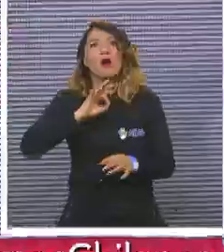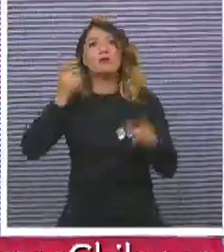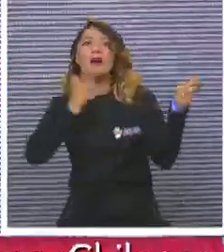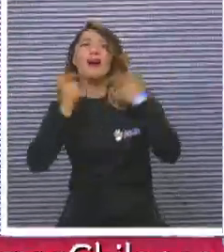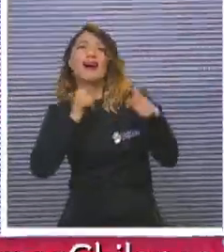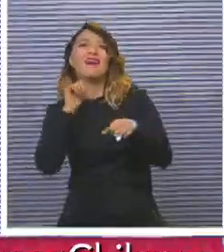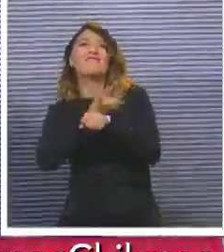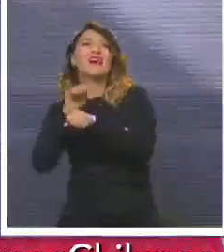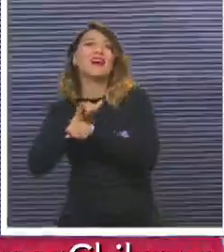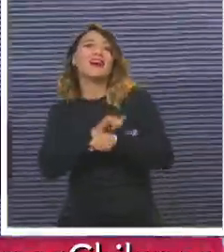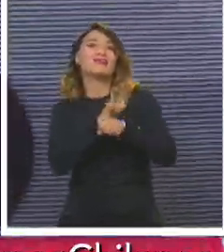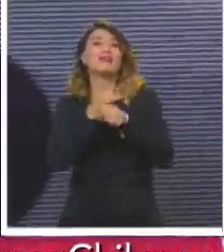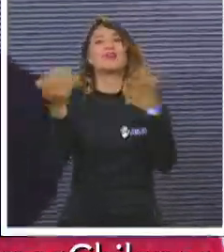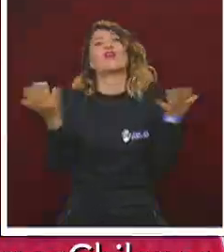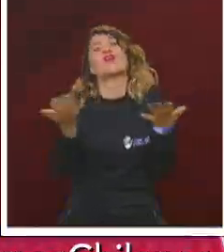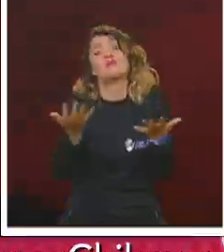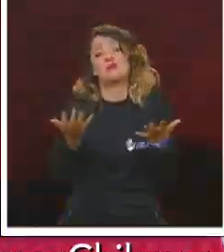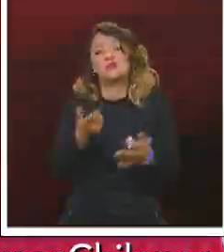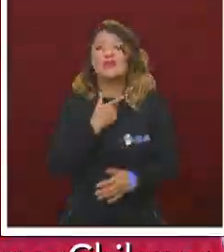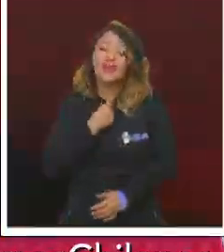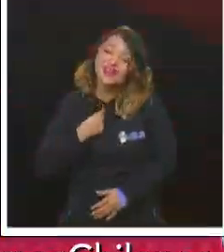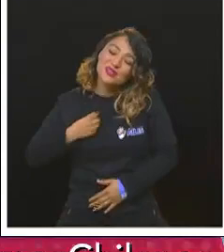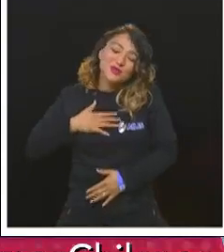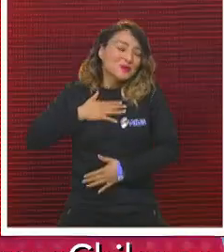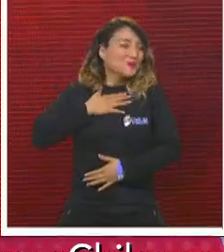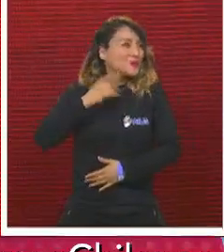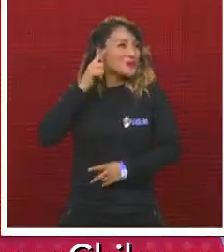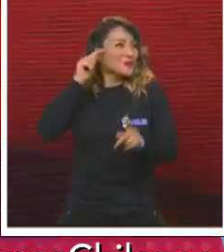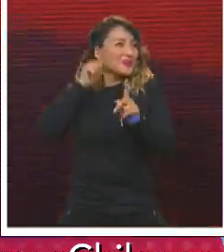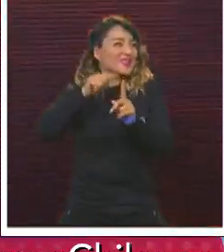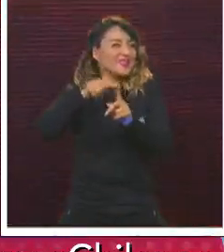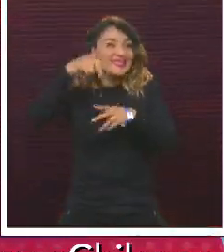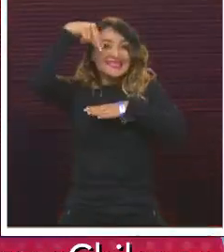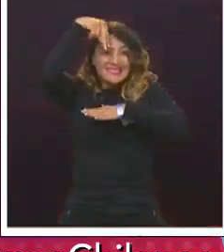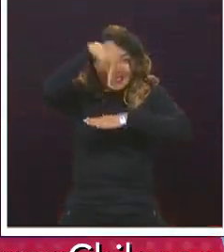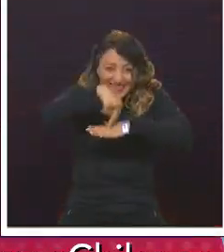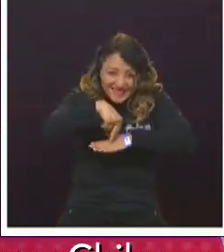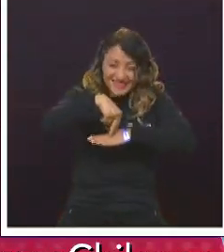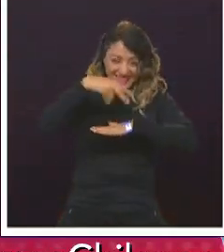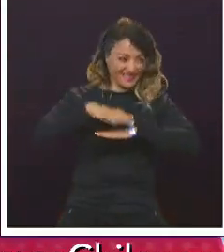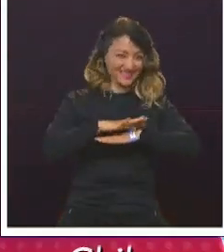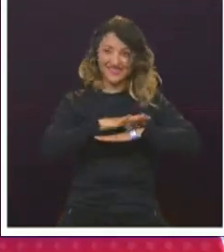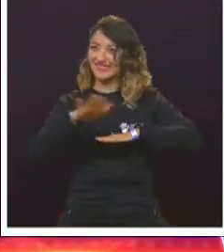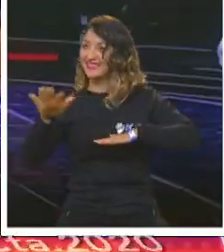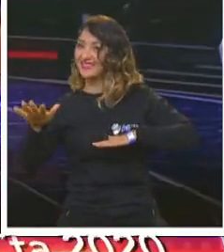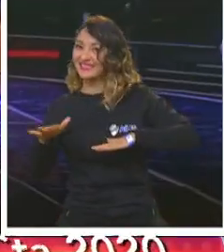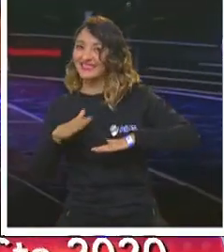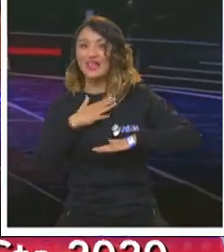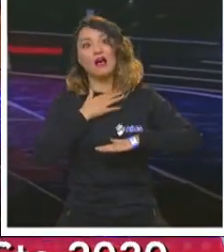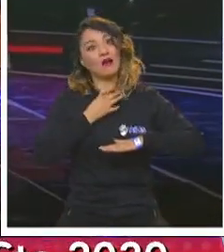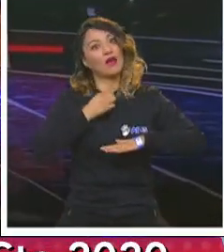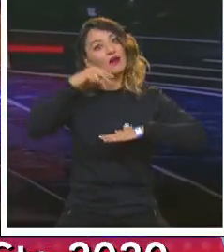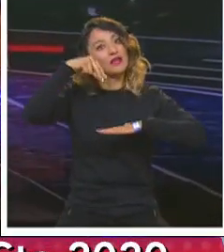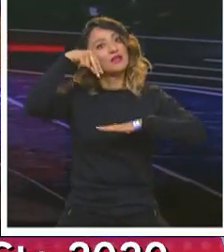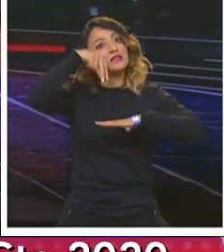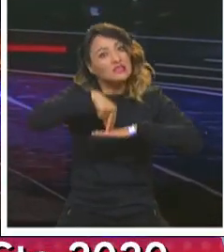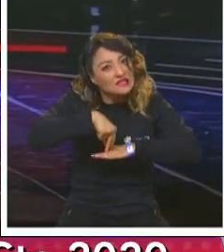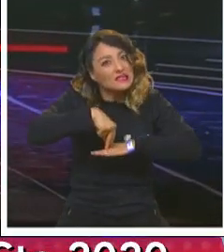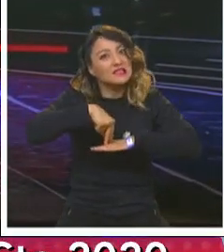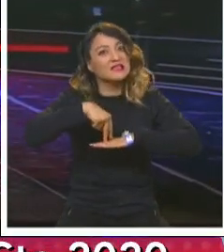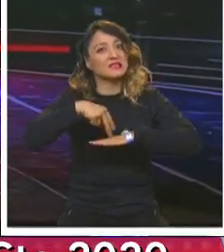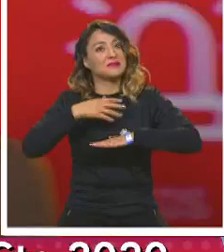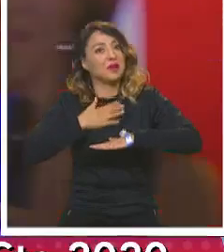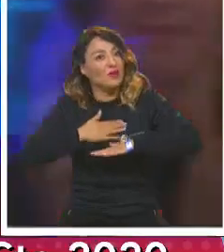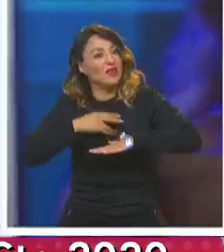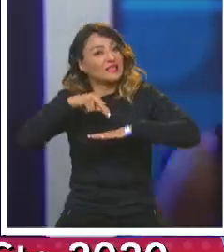Claro, exactamente. Entonces, tenía muchas ganas de estar aquí con ustedes y de pisar. ¿Qué?